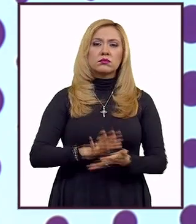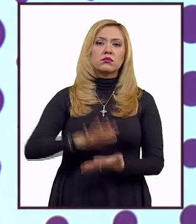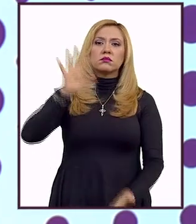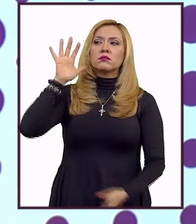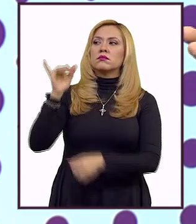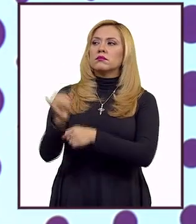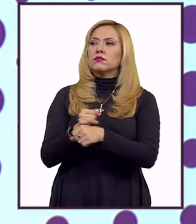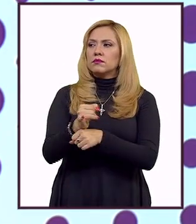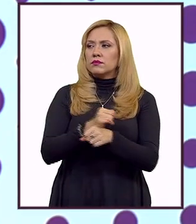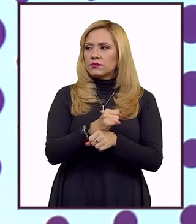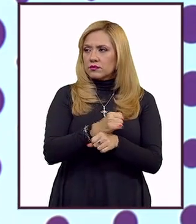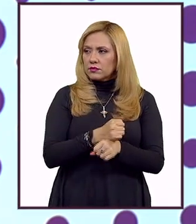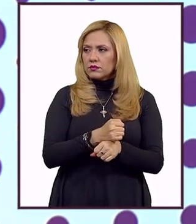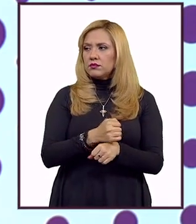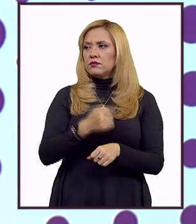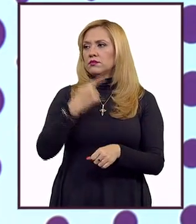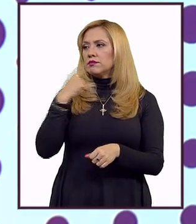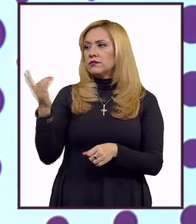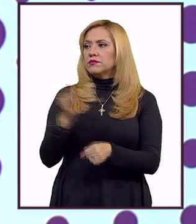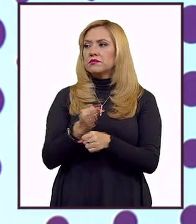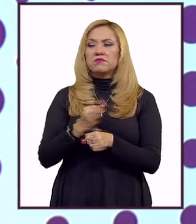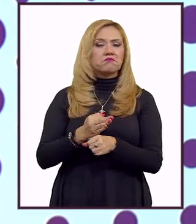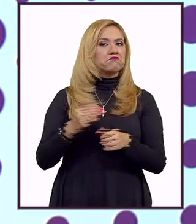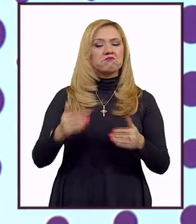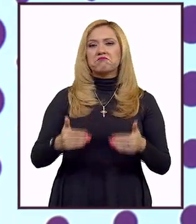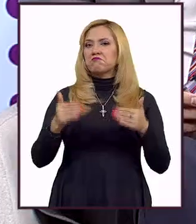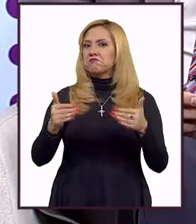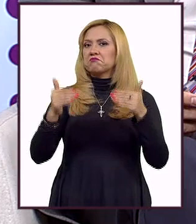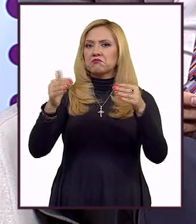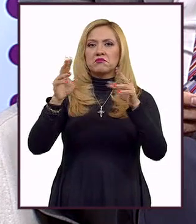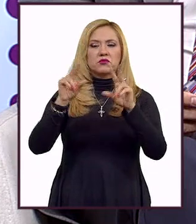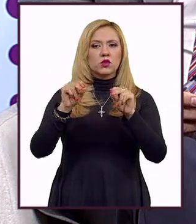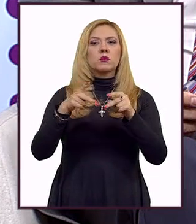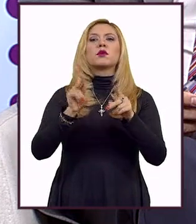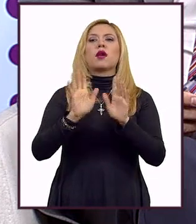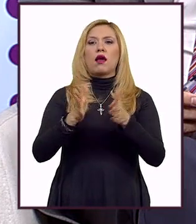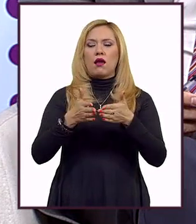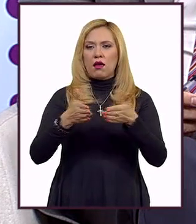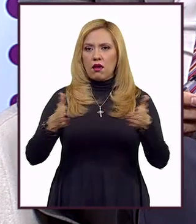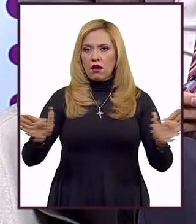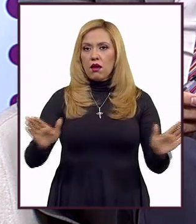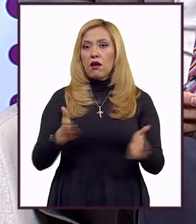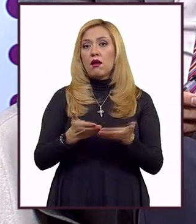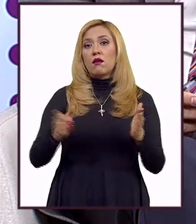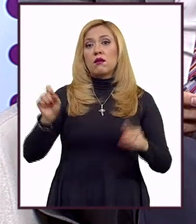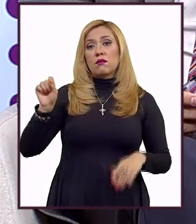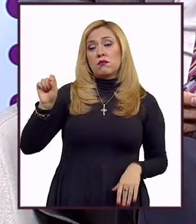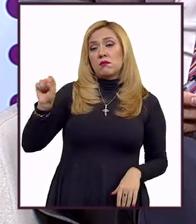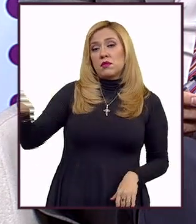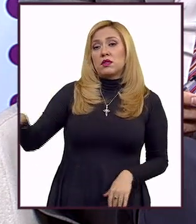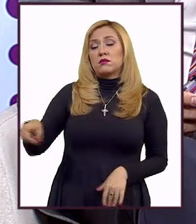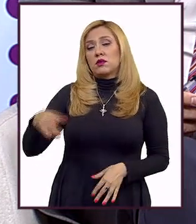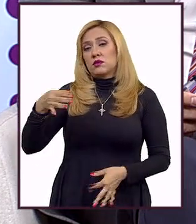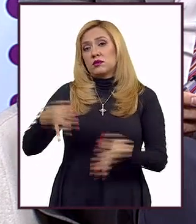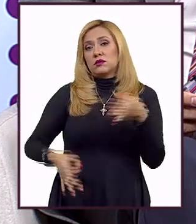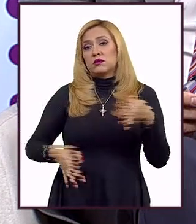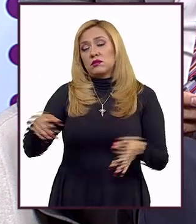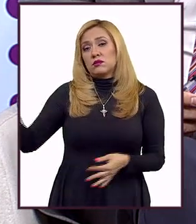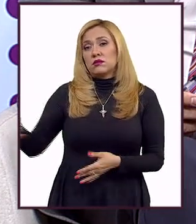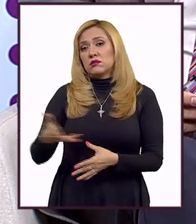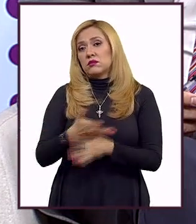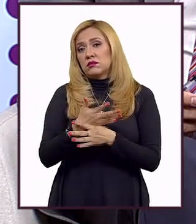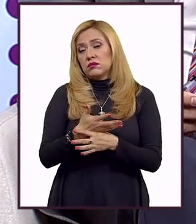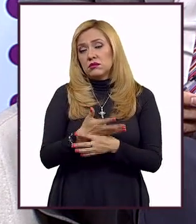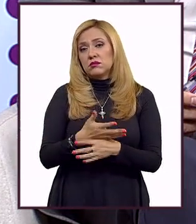investigaciones, que como ya he mencionado no avanzan, pero que se han abierto, han sido por vistas judiciales de órganos jurisdiccionales. Son